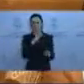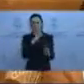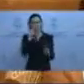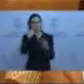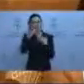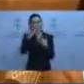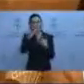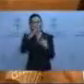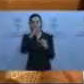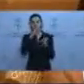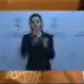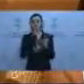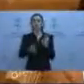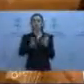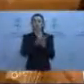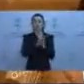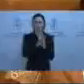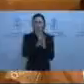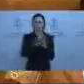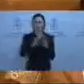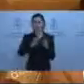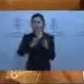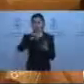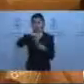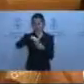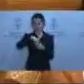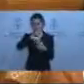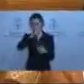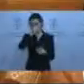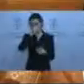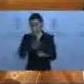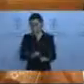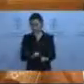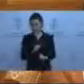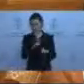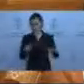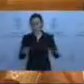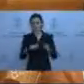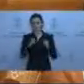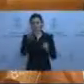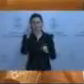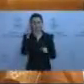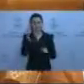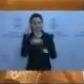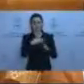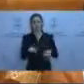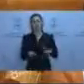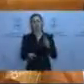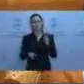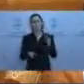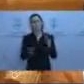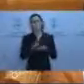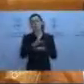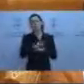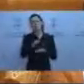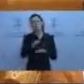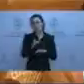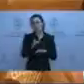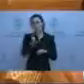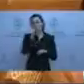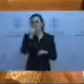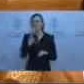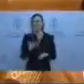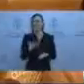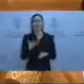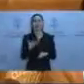que eso está en el código y en el ADN ético de los socialistas asturianos, pues mire, no ha cumplido ni con el buen gobierno ni